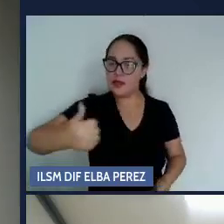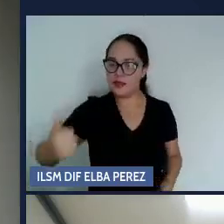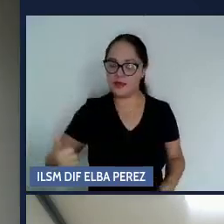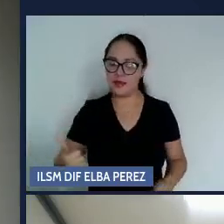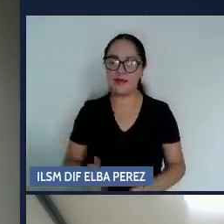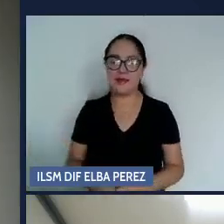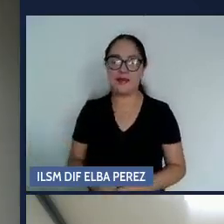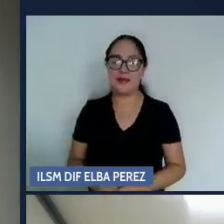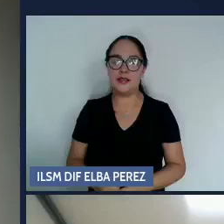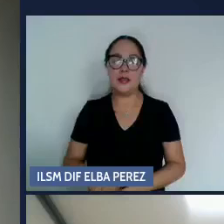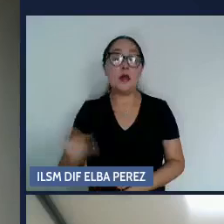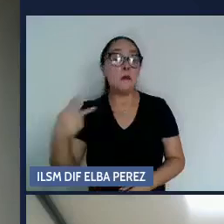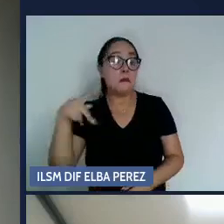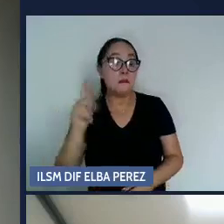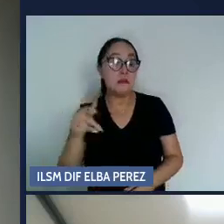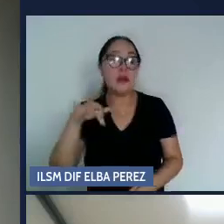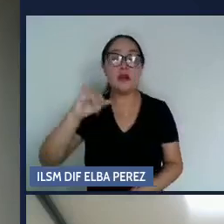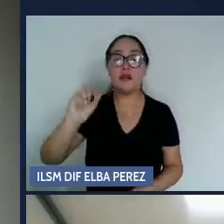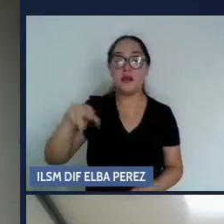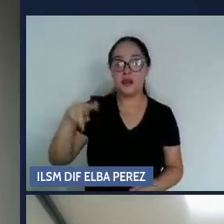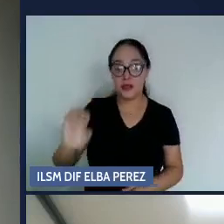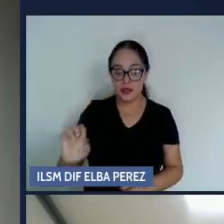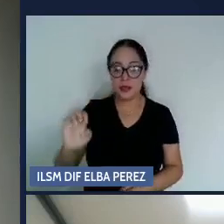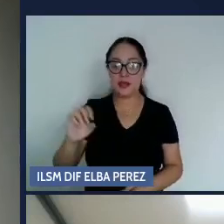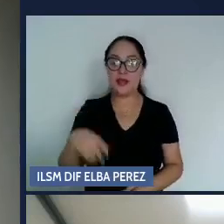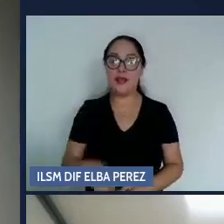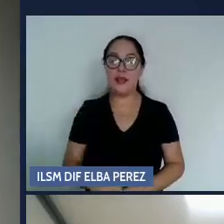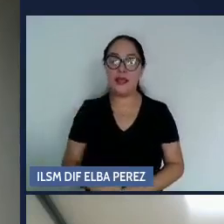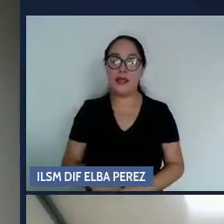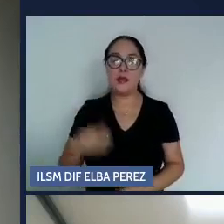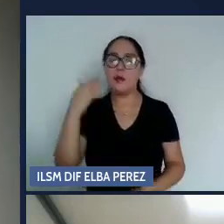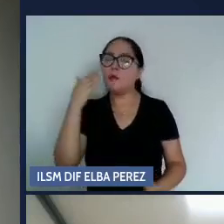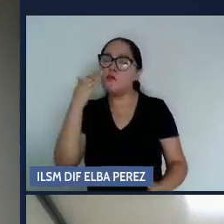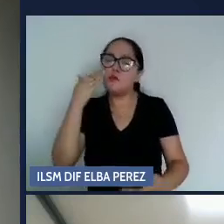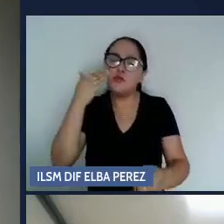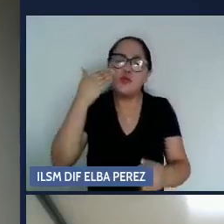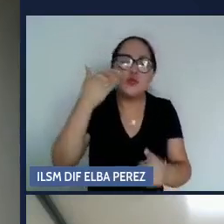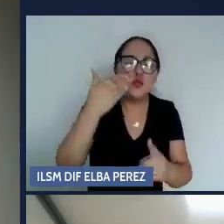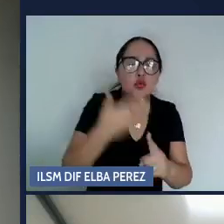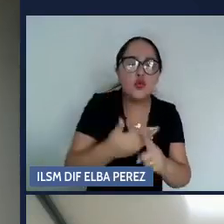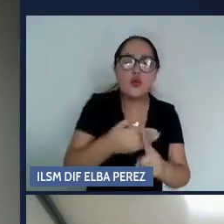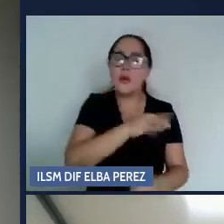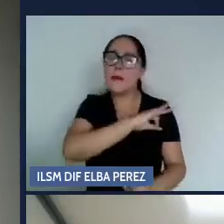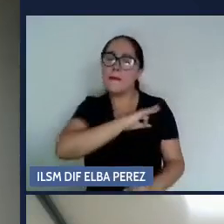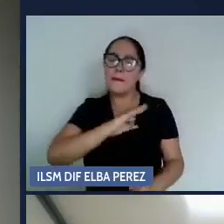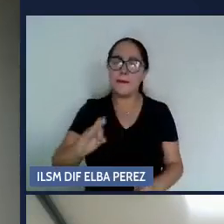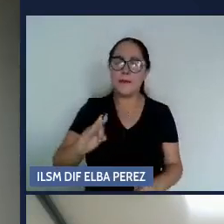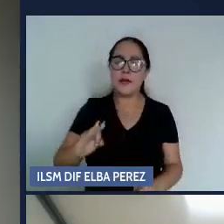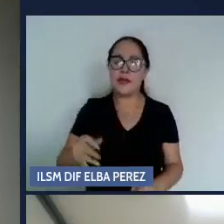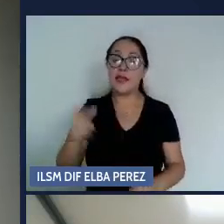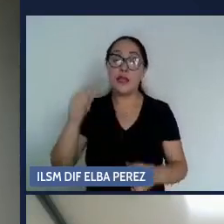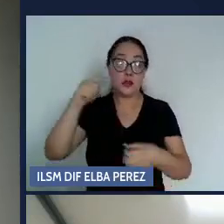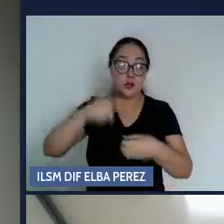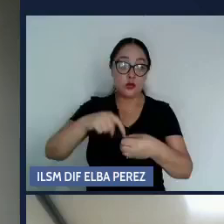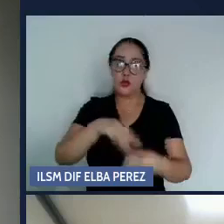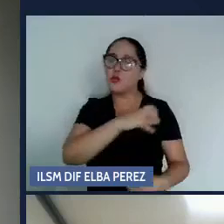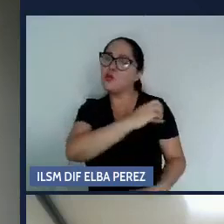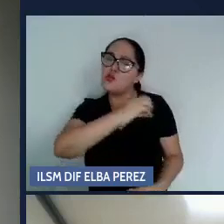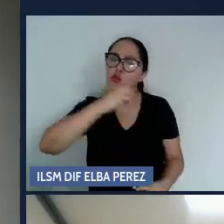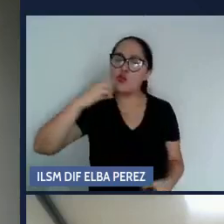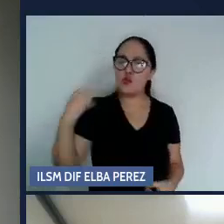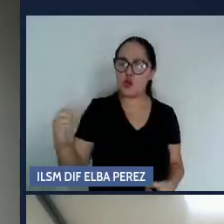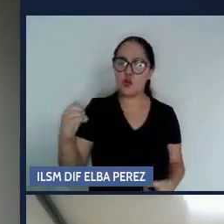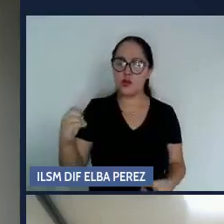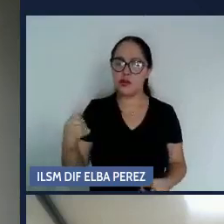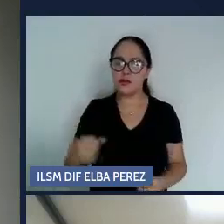muy específicas, extraordinarias, puede organizar esa elección local. ¿A qué me refiero con